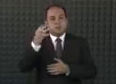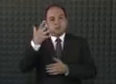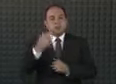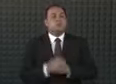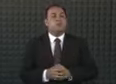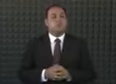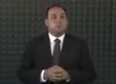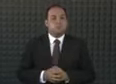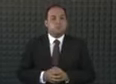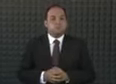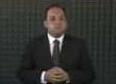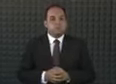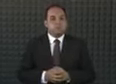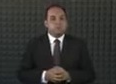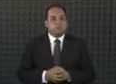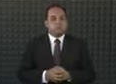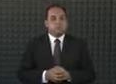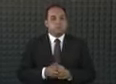53,535,